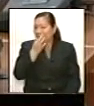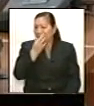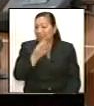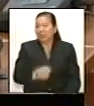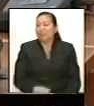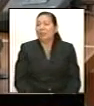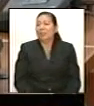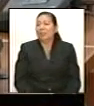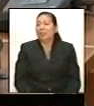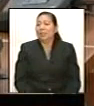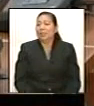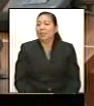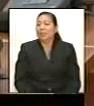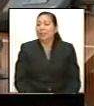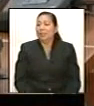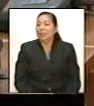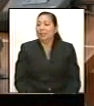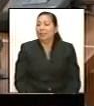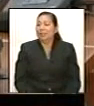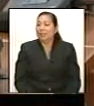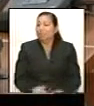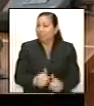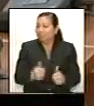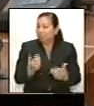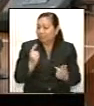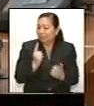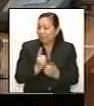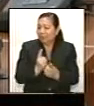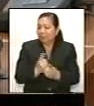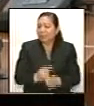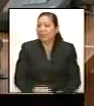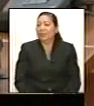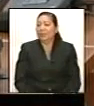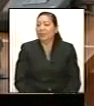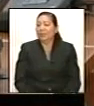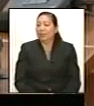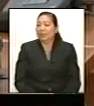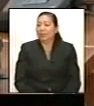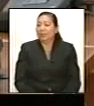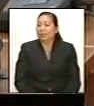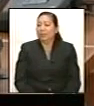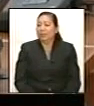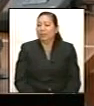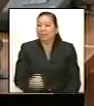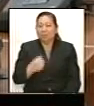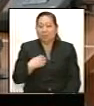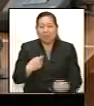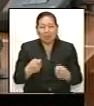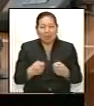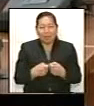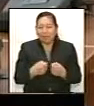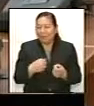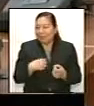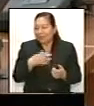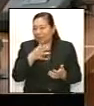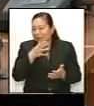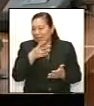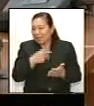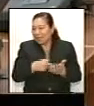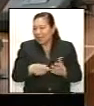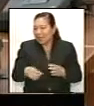pero lo manejo en mis espacios cercanos, ¿no? Me parecía raro que alguien me escriba mi correo, entonces no sabía qué